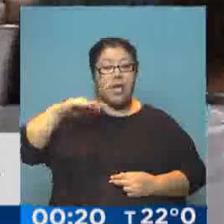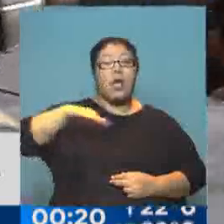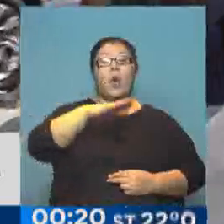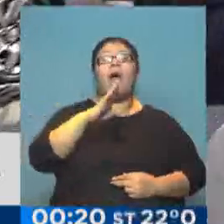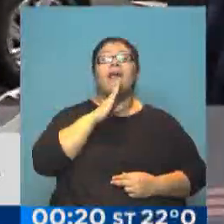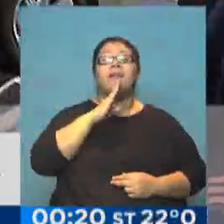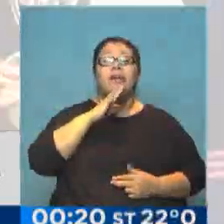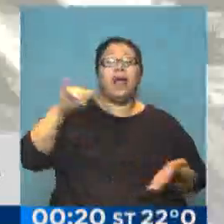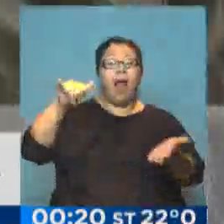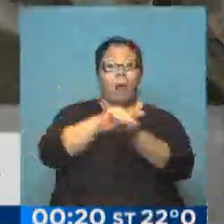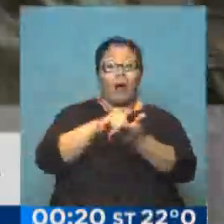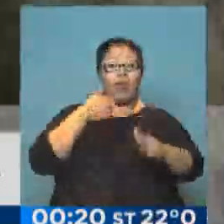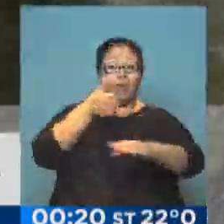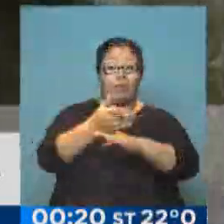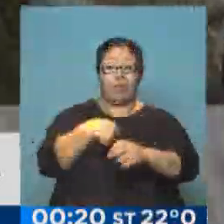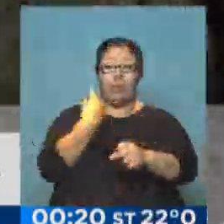de Ezeiza.